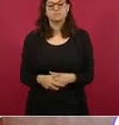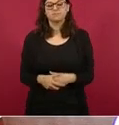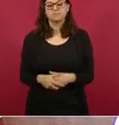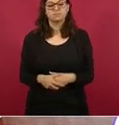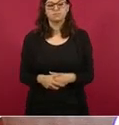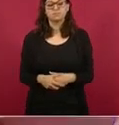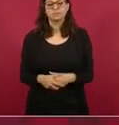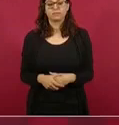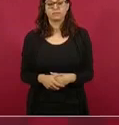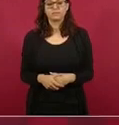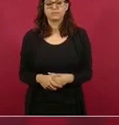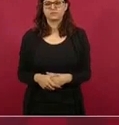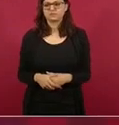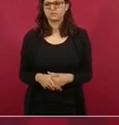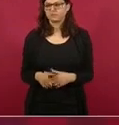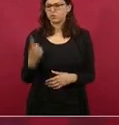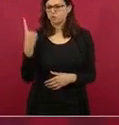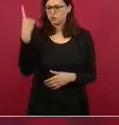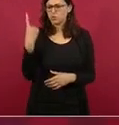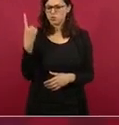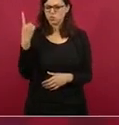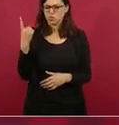Hubo uno que dijo que